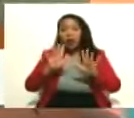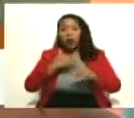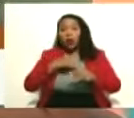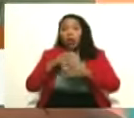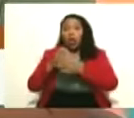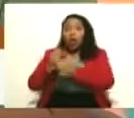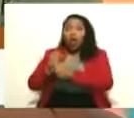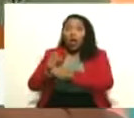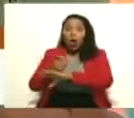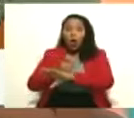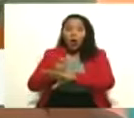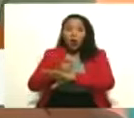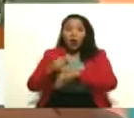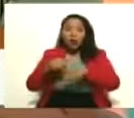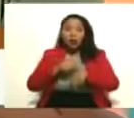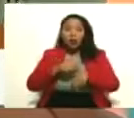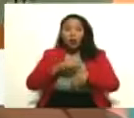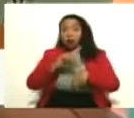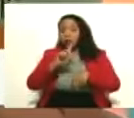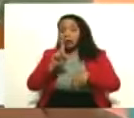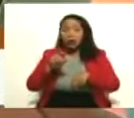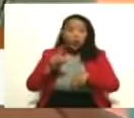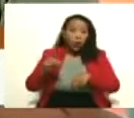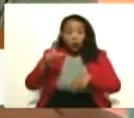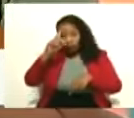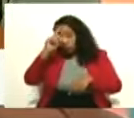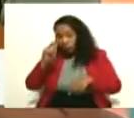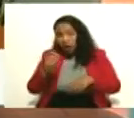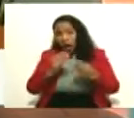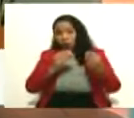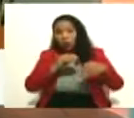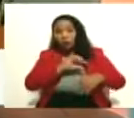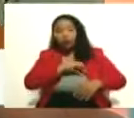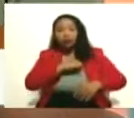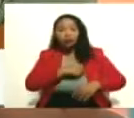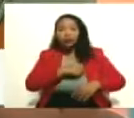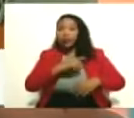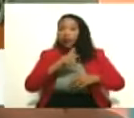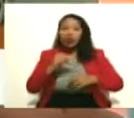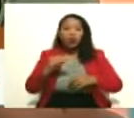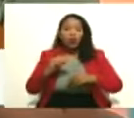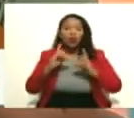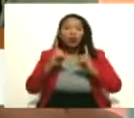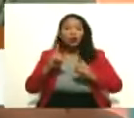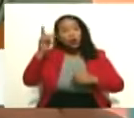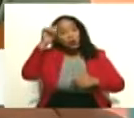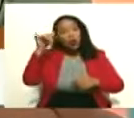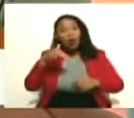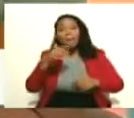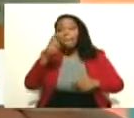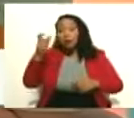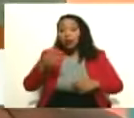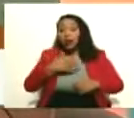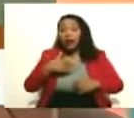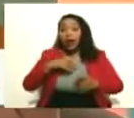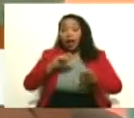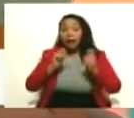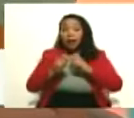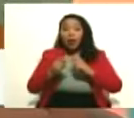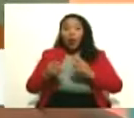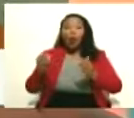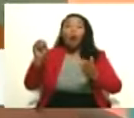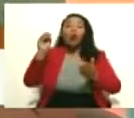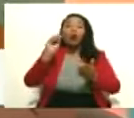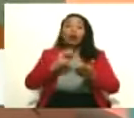del gobierno de turno si reconoce o no el laudo, si reconoce o no el Acuerdo de Ginebra. Ya es la decisión del pueblo. Si alguien quiere cambiar la postura, tendrá que